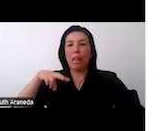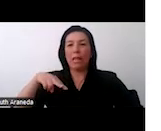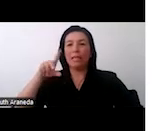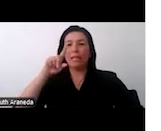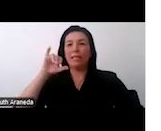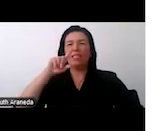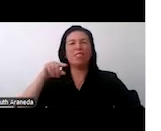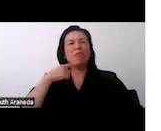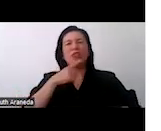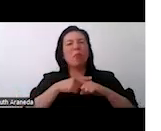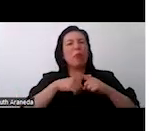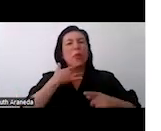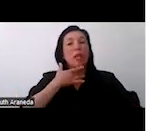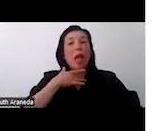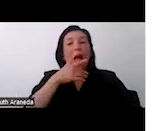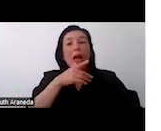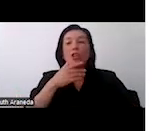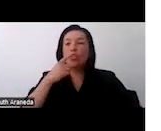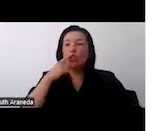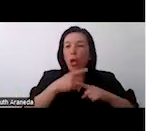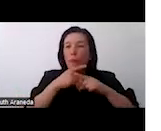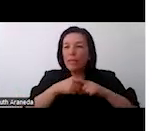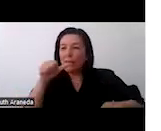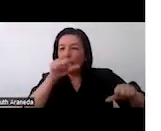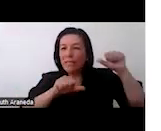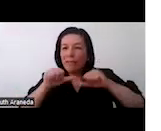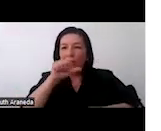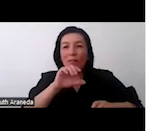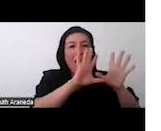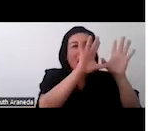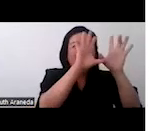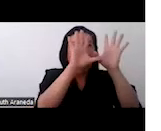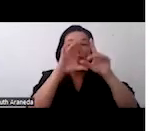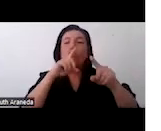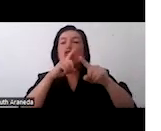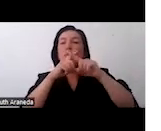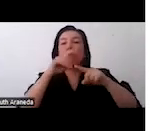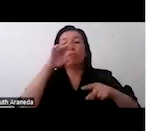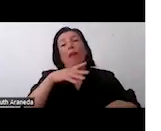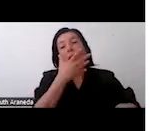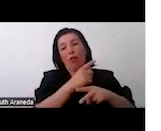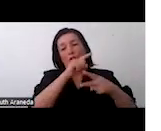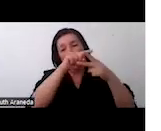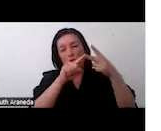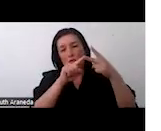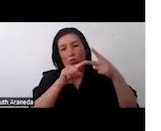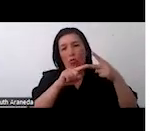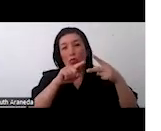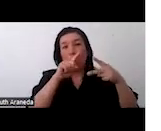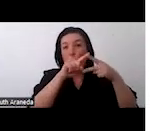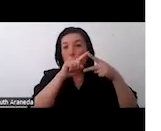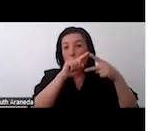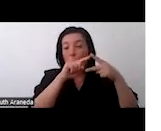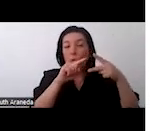nada, por los nombres científicos que se le dan a las especies. Tienen dos nombres y aquí quisimos recalcar